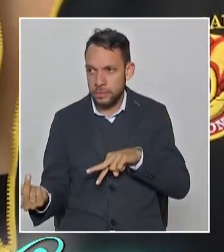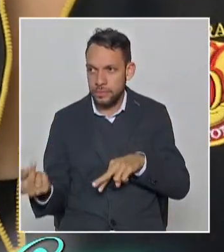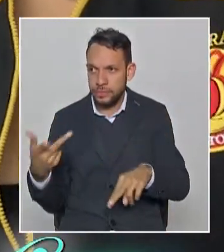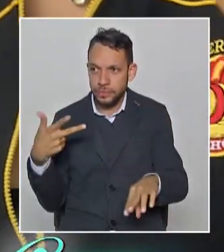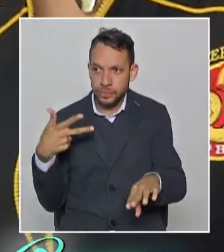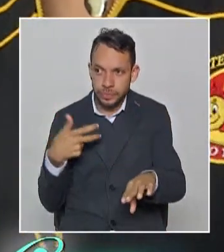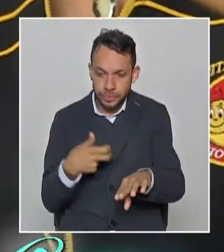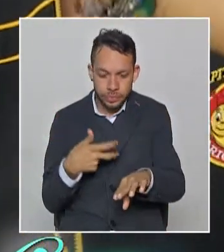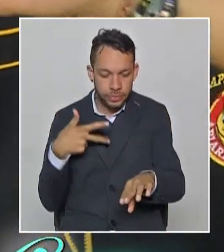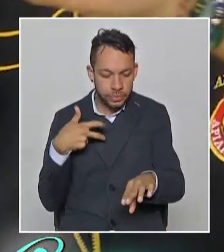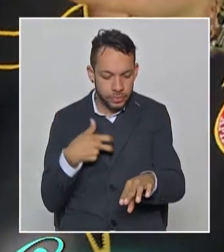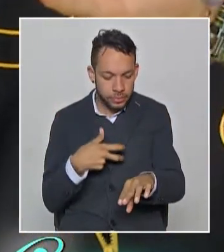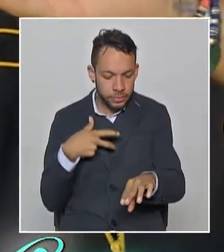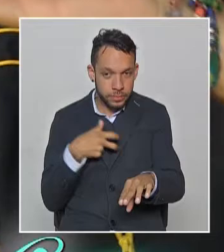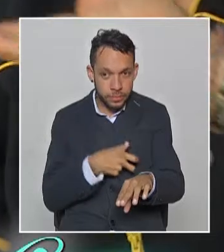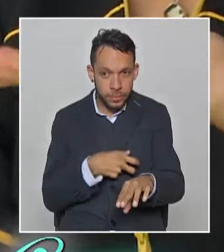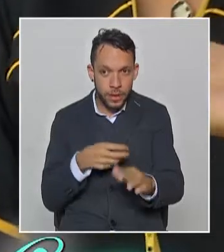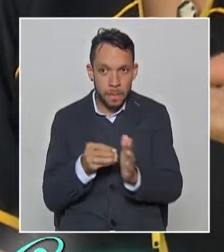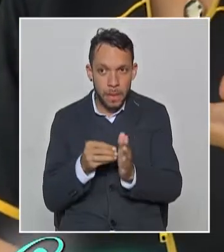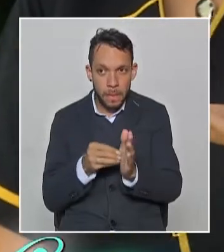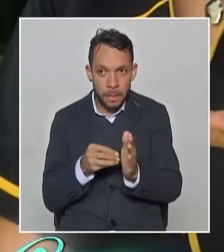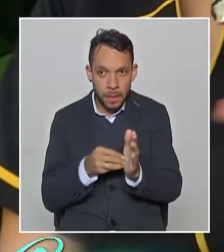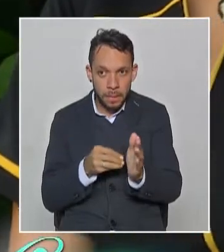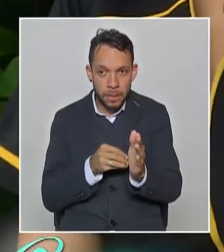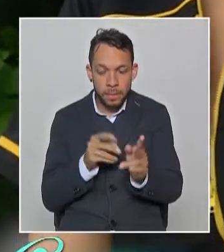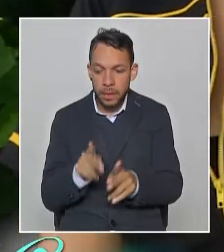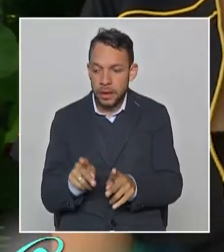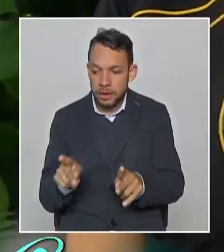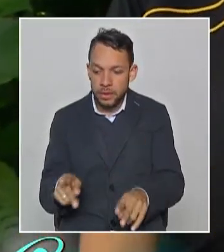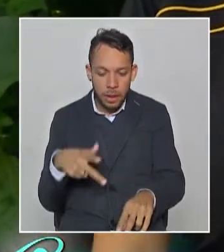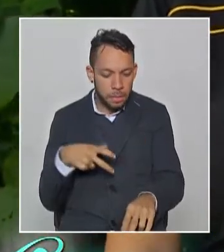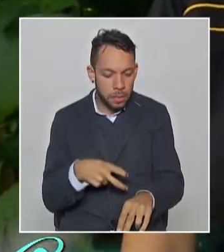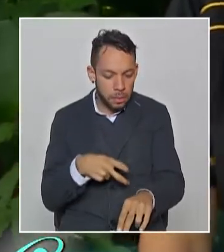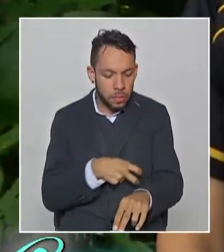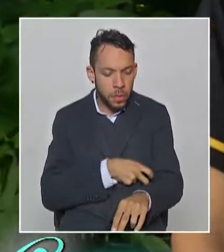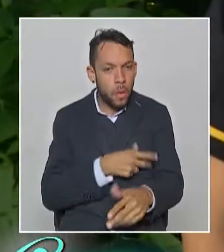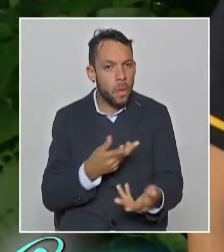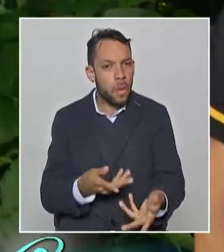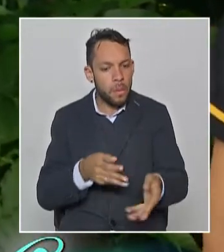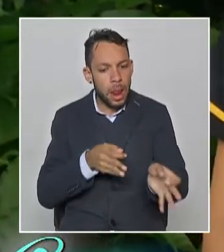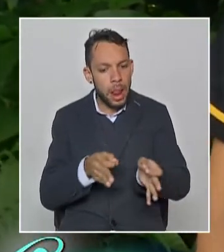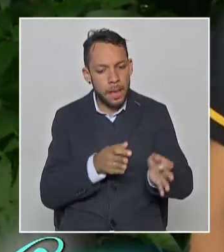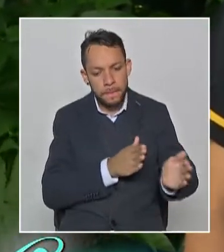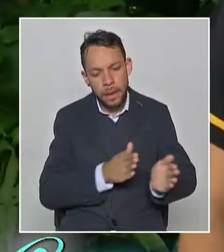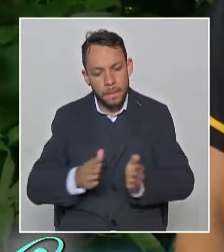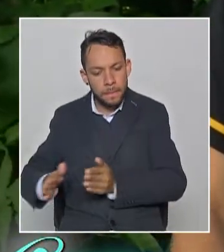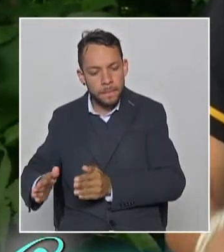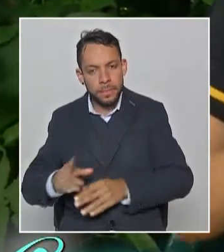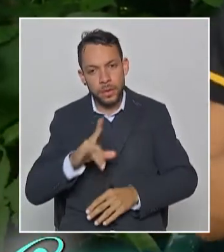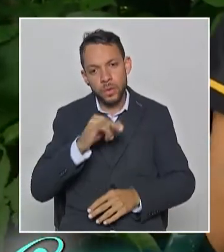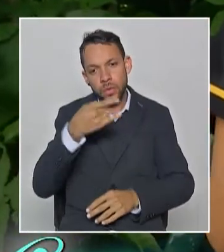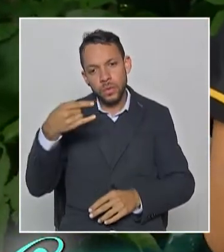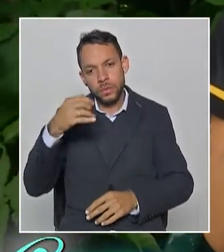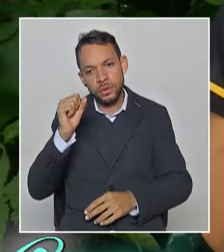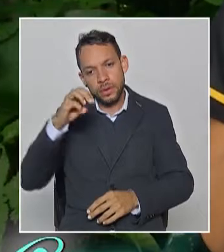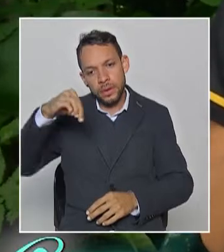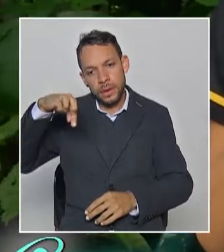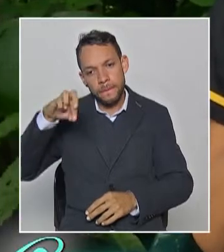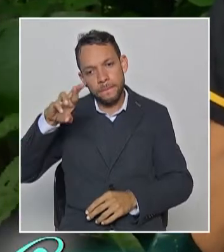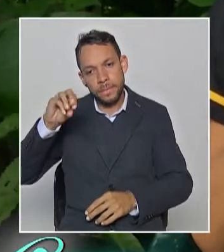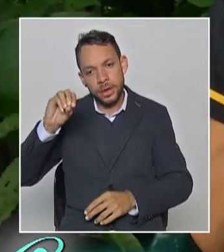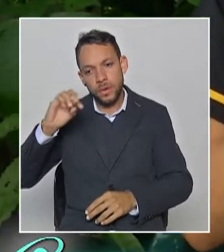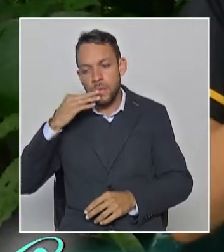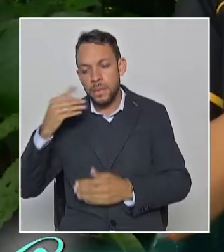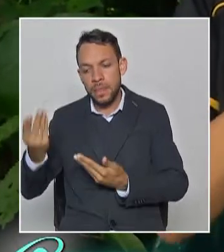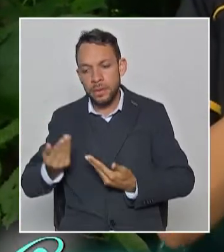hacer muchas inyecciones para todos los pacientes que se hacen apiterapia. ¿Cómo es ese procedimiento, doctora Luz Amparo? A ver,